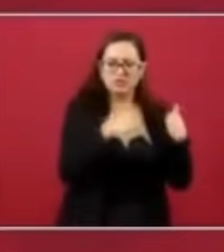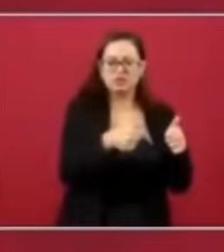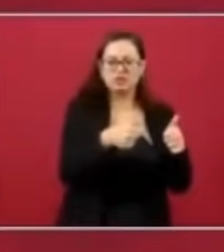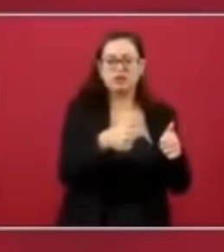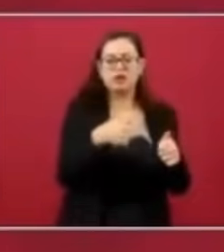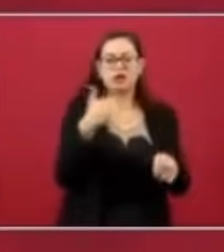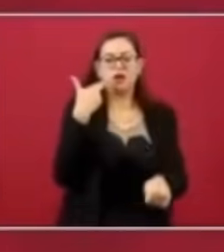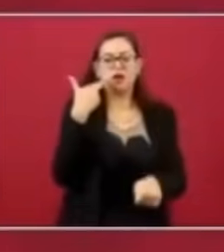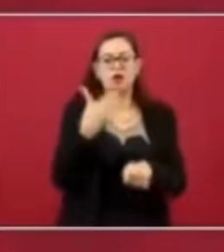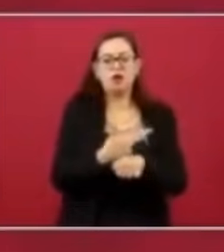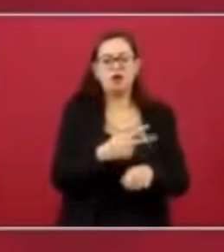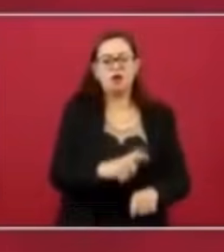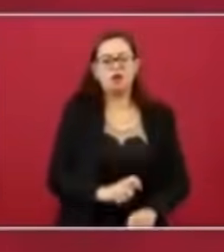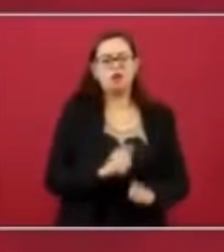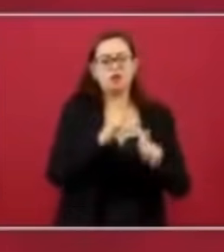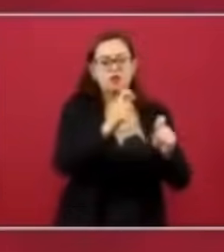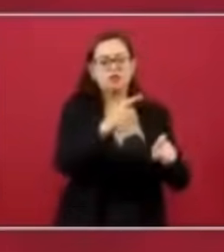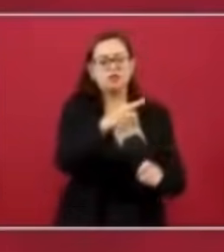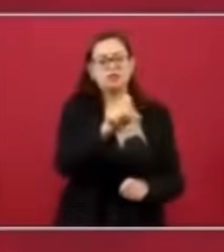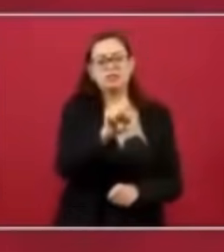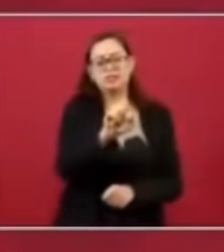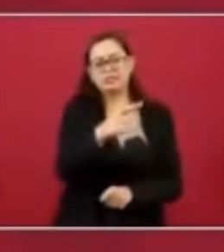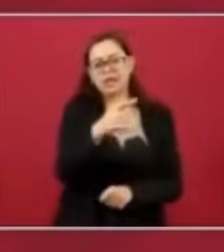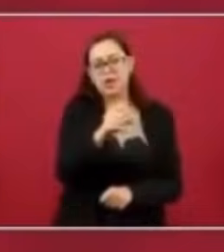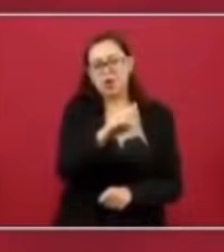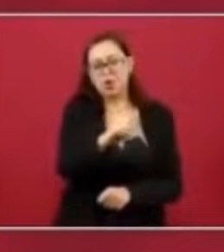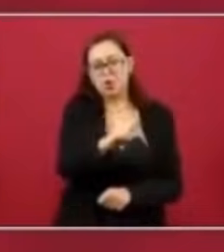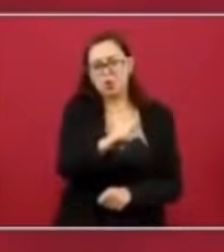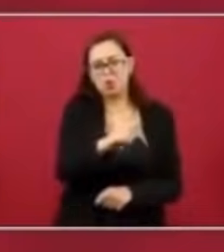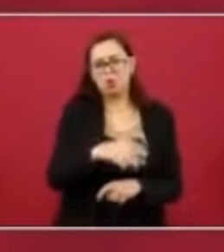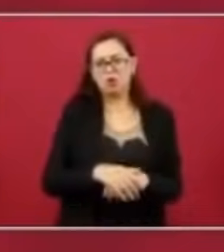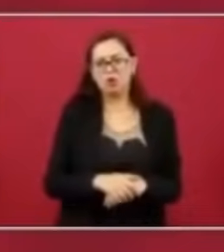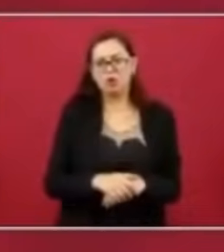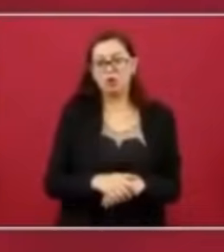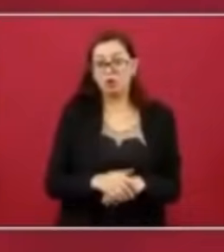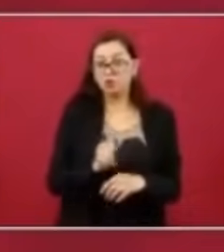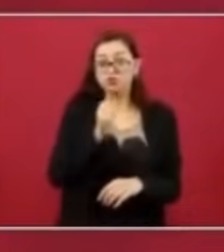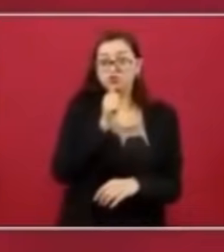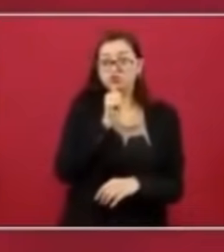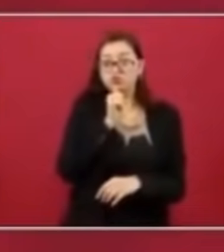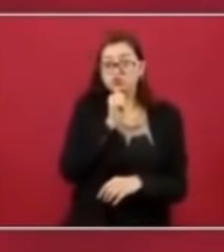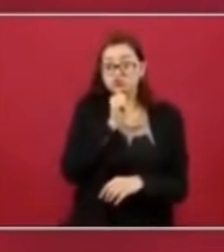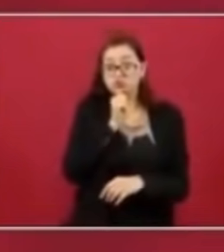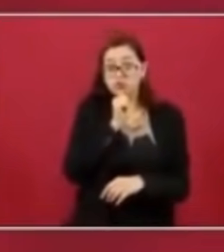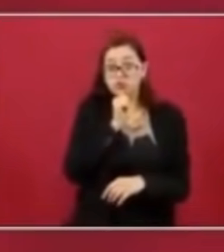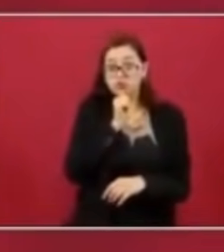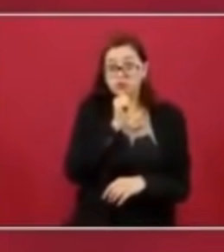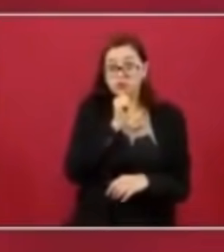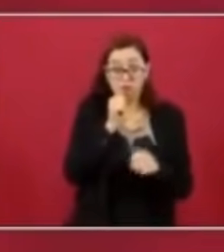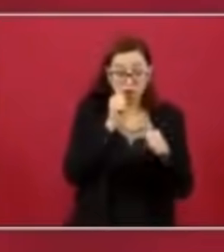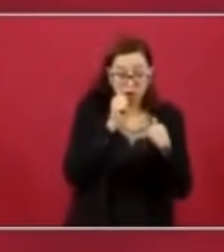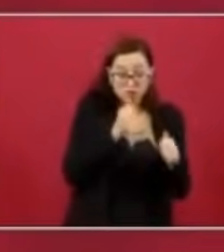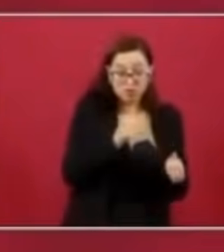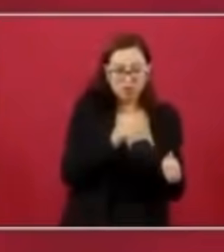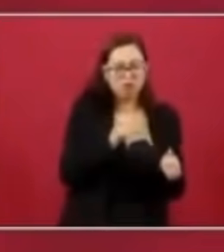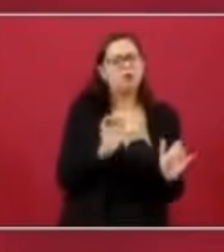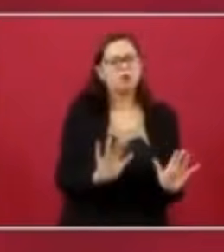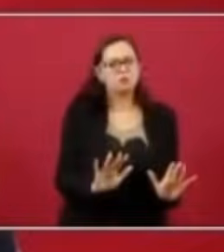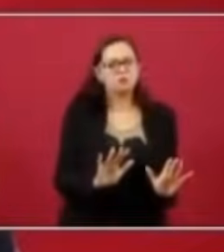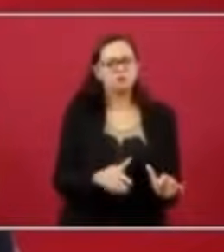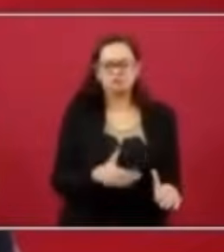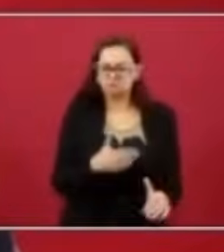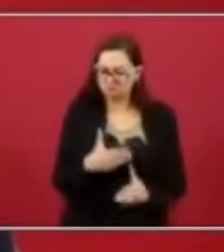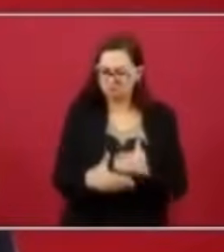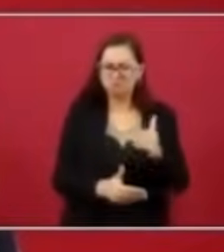encargado a la Secretaría de Gobernación, y si no se ha visto, se va a atender